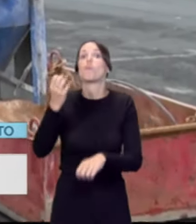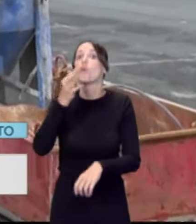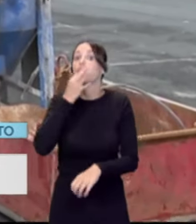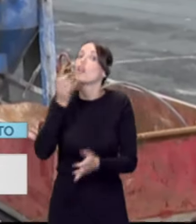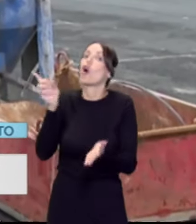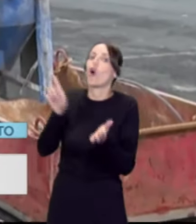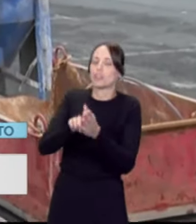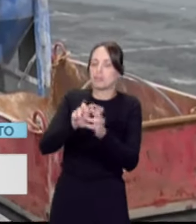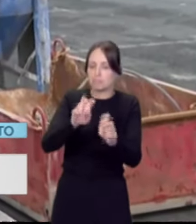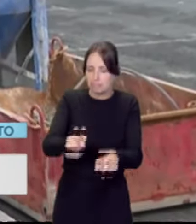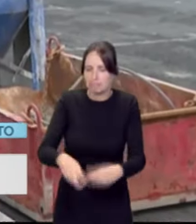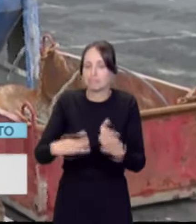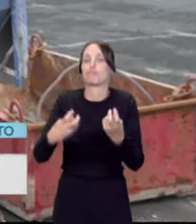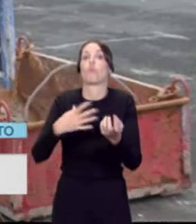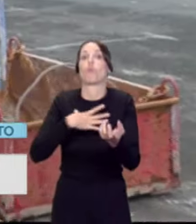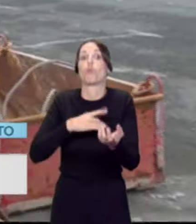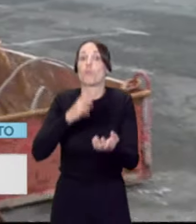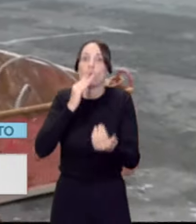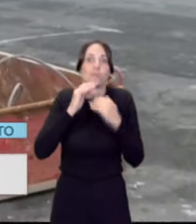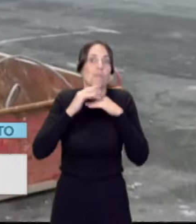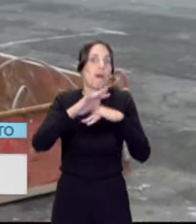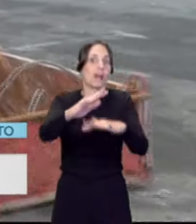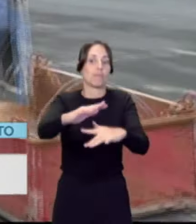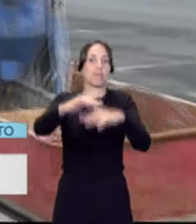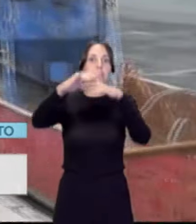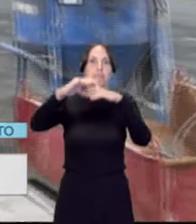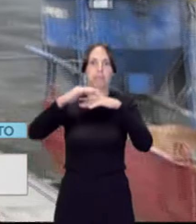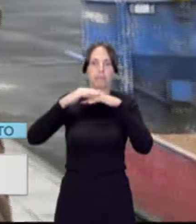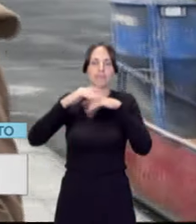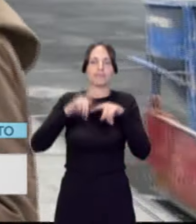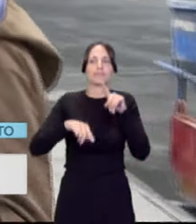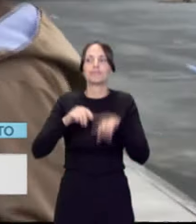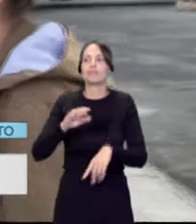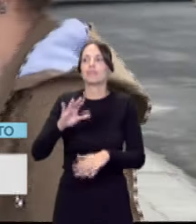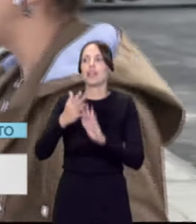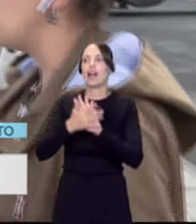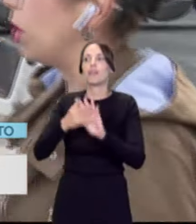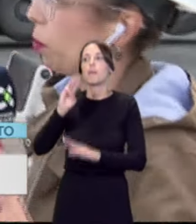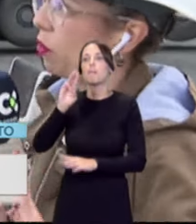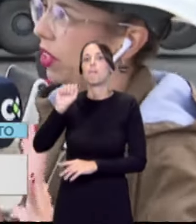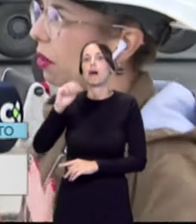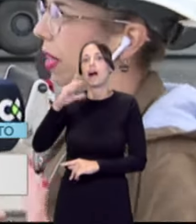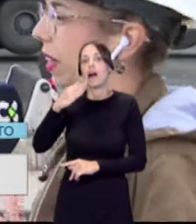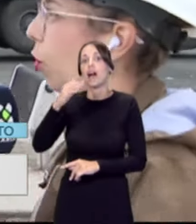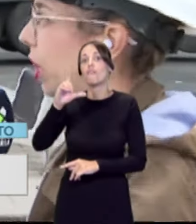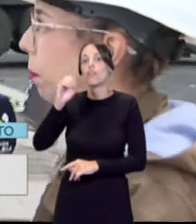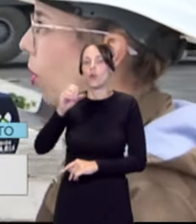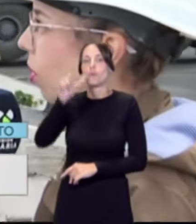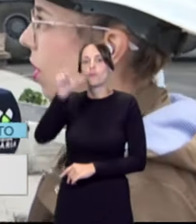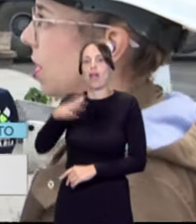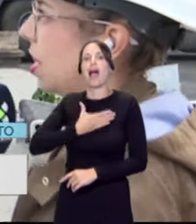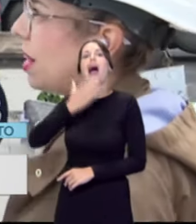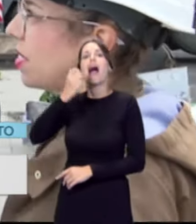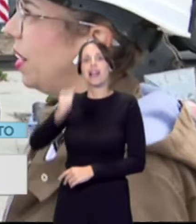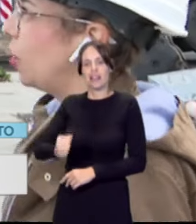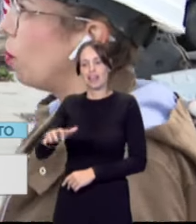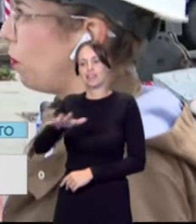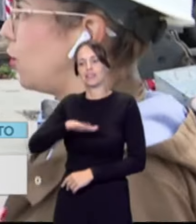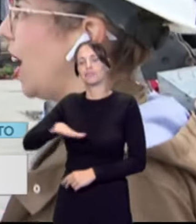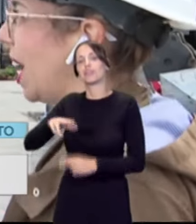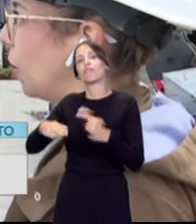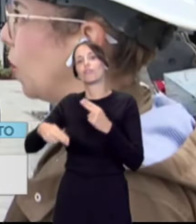precisamente por las mareas. Vamos a conocer más detalles con Pablo Rodríguez, alcalde de La Frontera. Bueno, pues efectivamente, los ritmos se basan